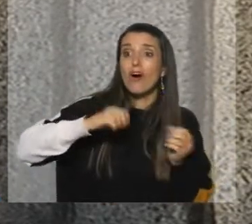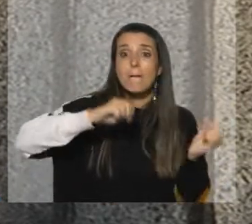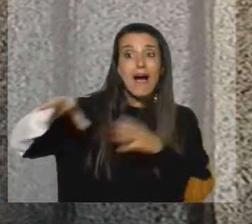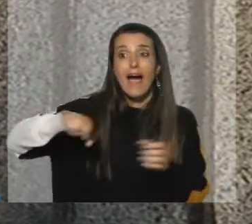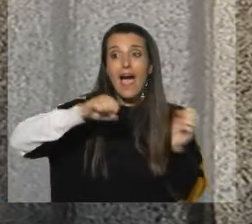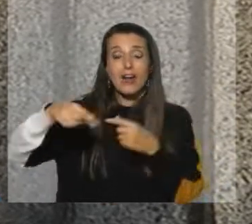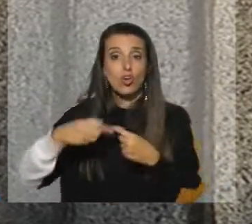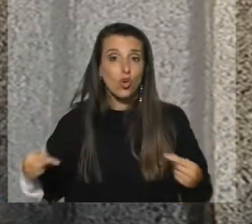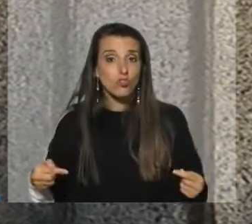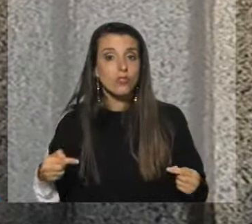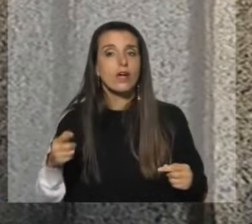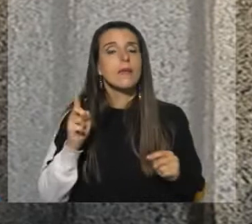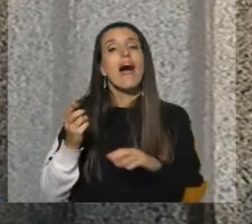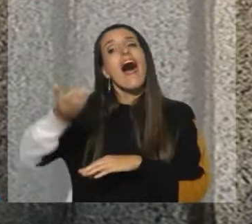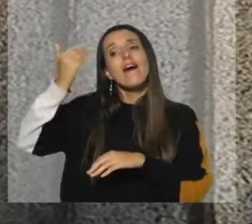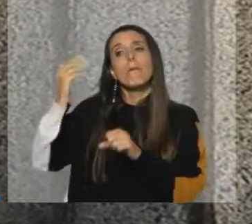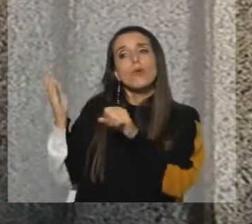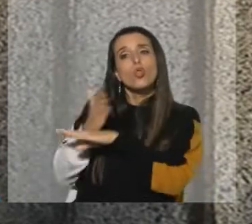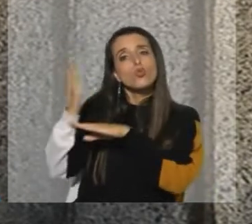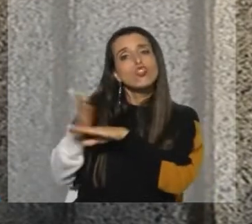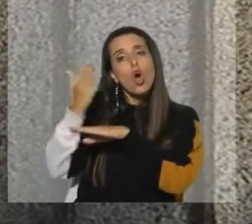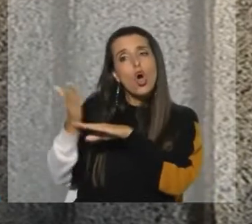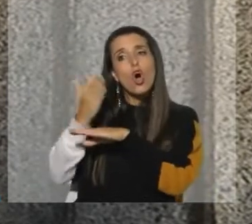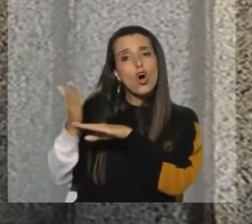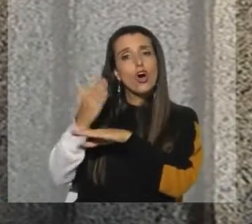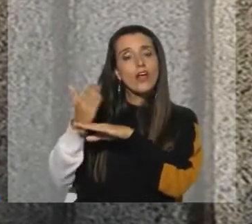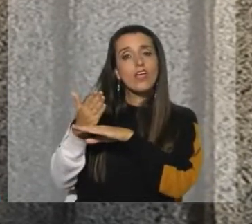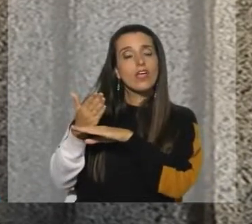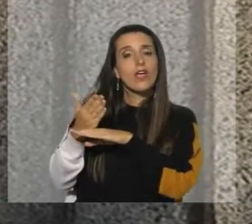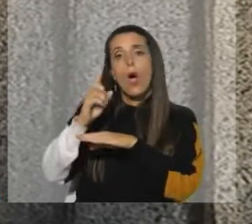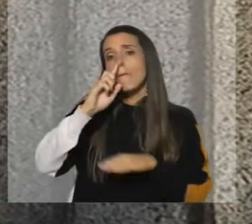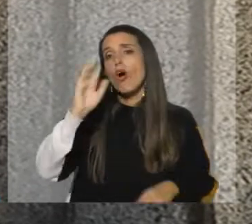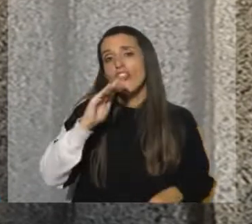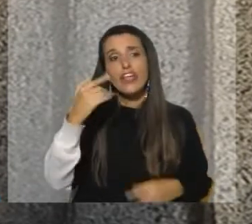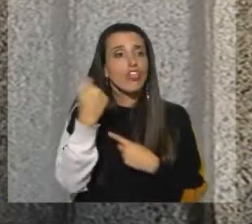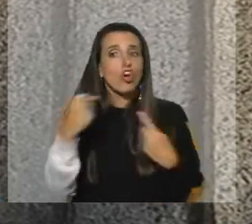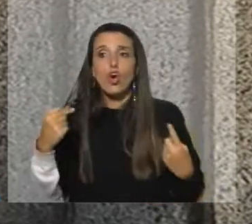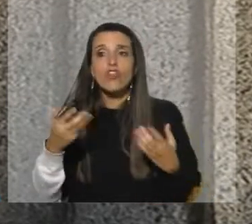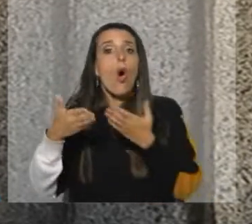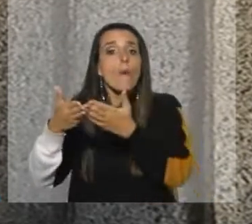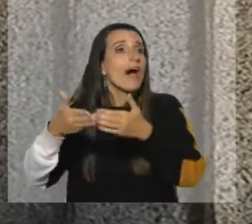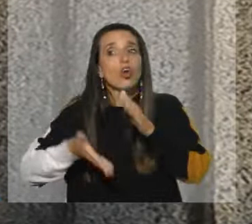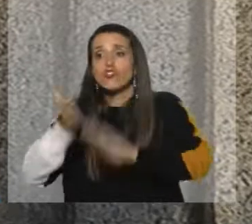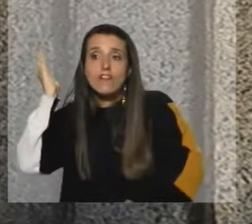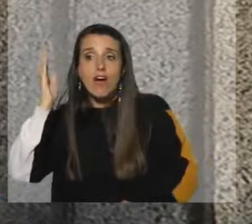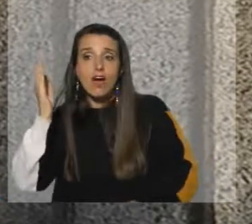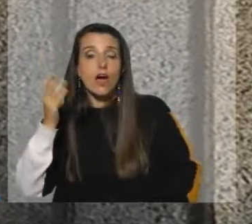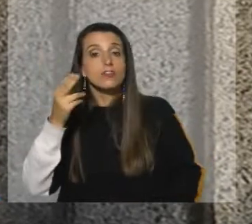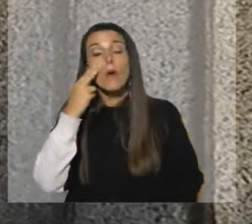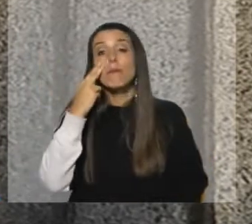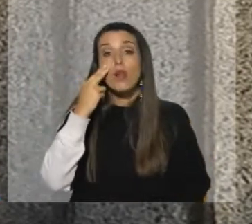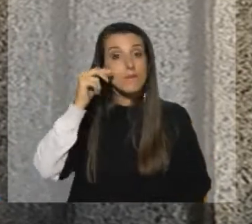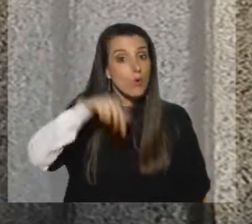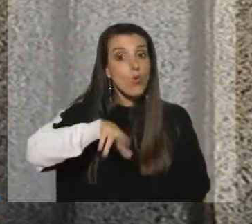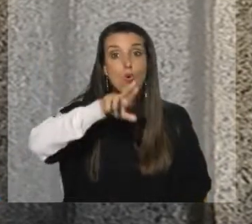están atrás de esa producción que yo el camión que lo mejor se echa a perder o pierde el barco y todo eso perjudica el país